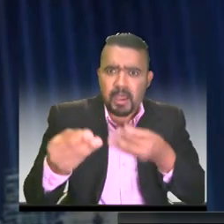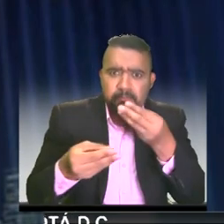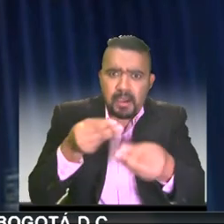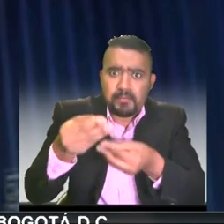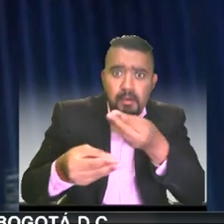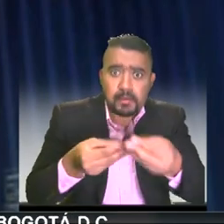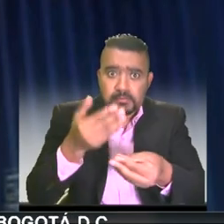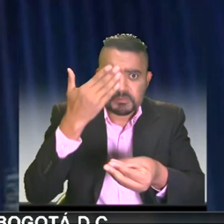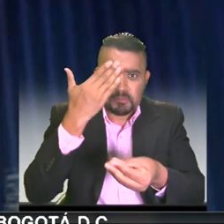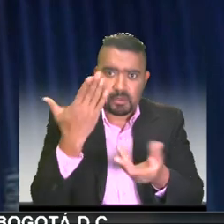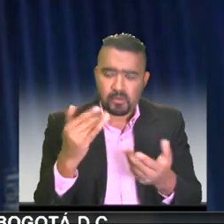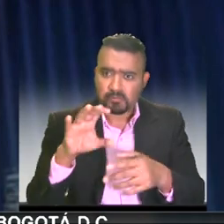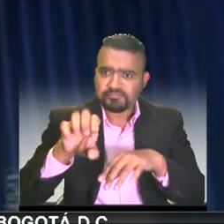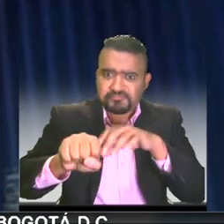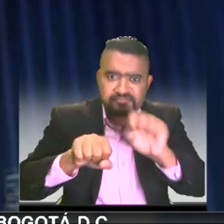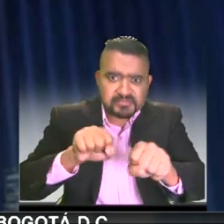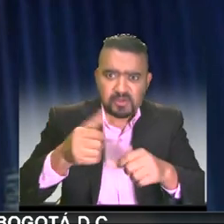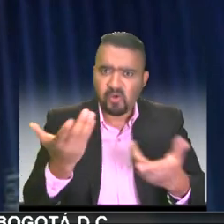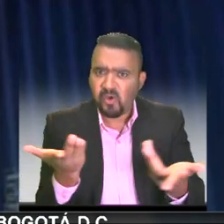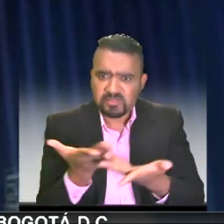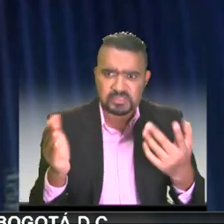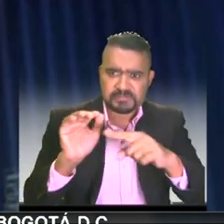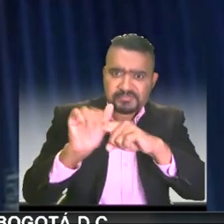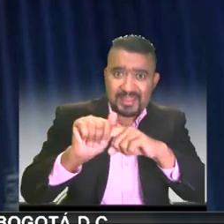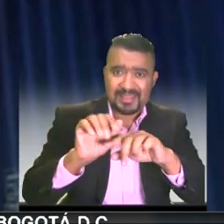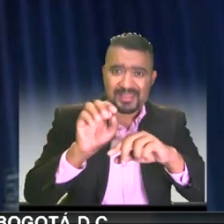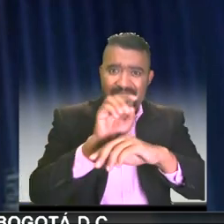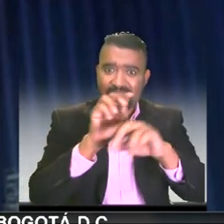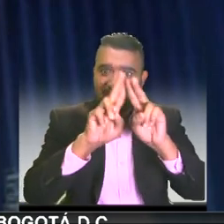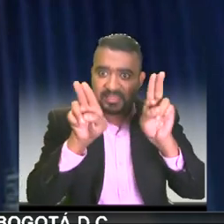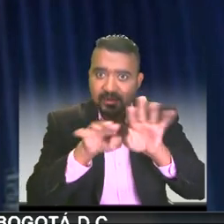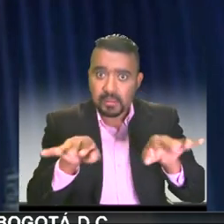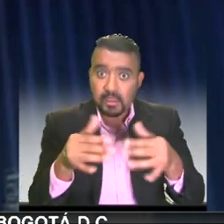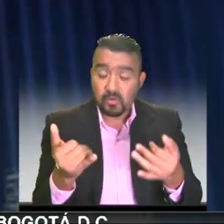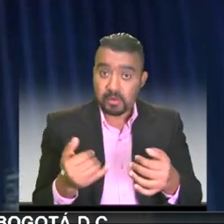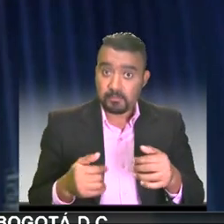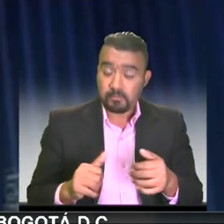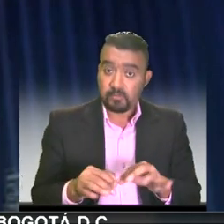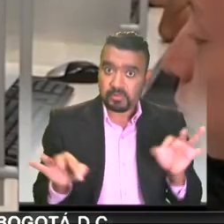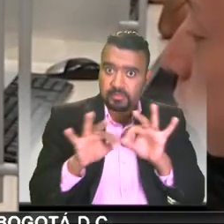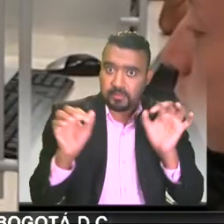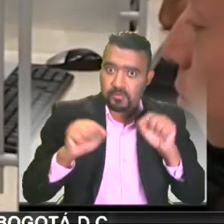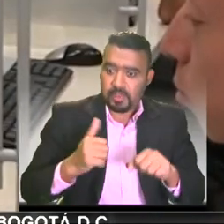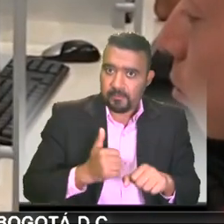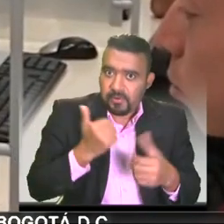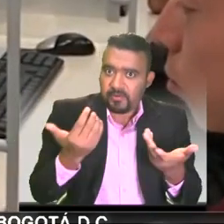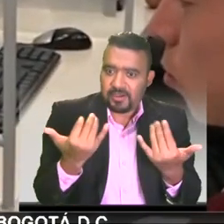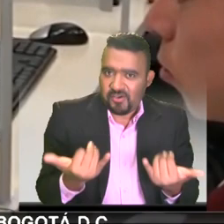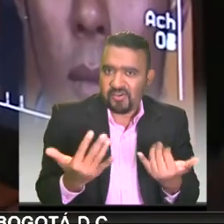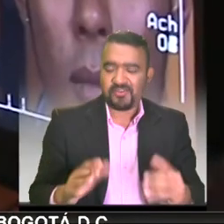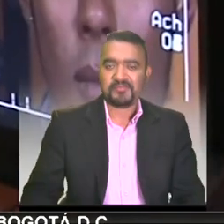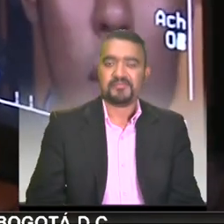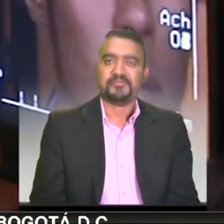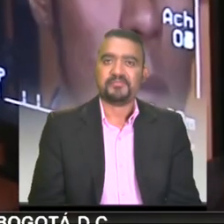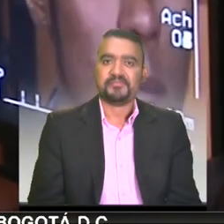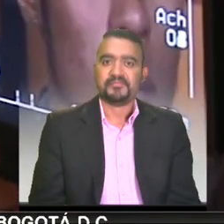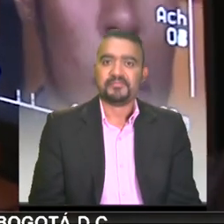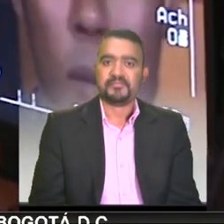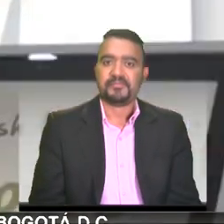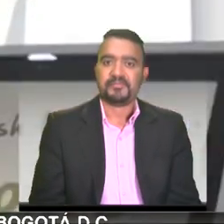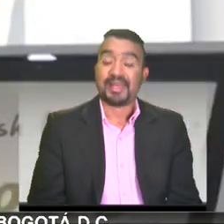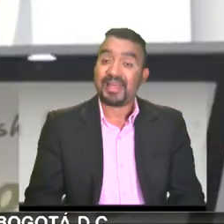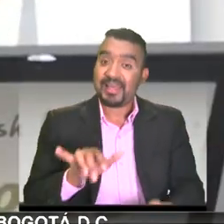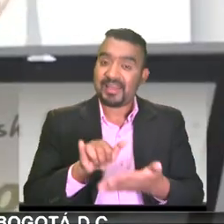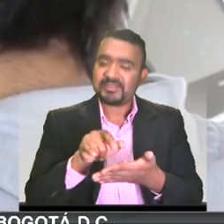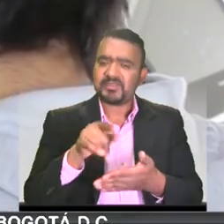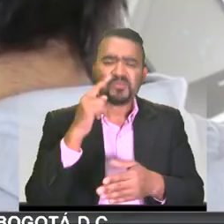entre algunos de compra y de demanda de américa latina- eso lo tenemos que aprovechar nosotros con nosotros y así compra lo nuestro busca impulsar